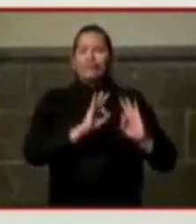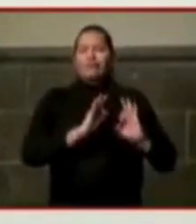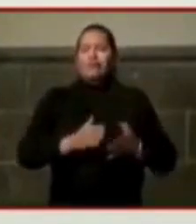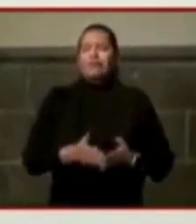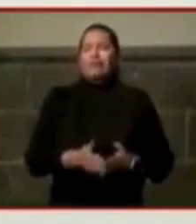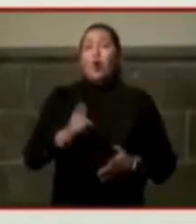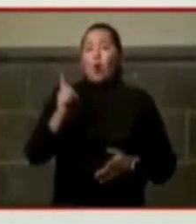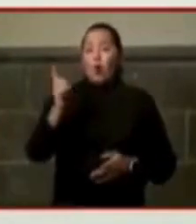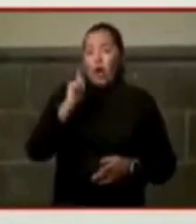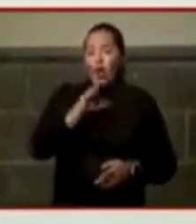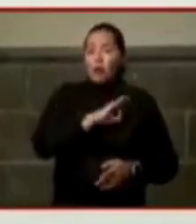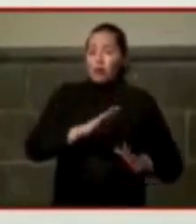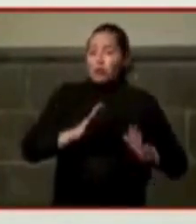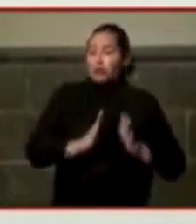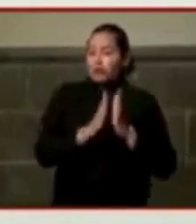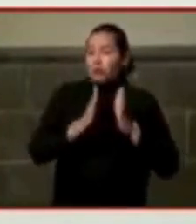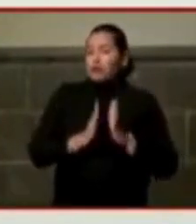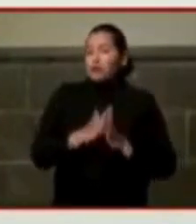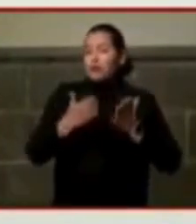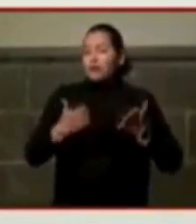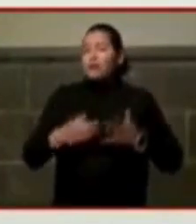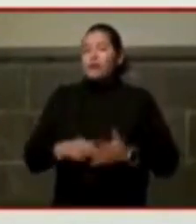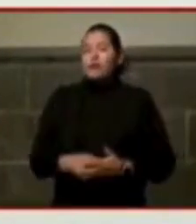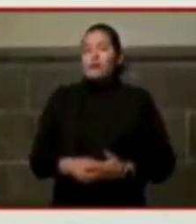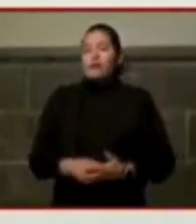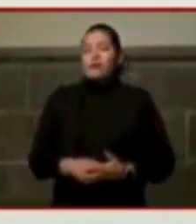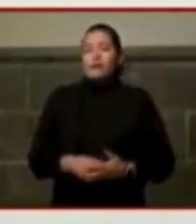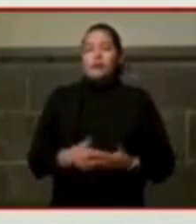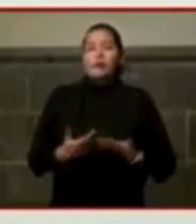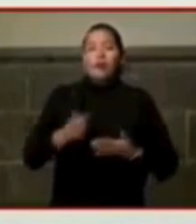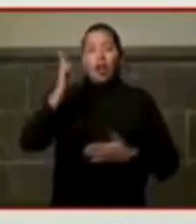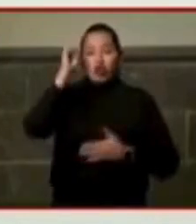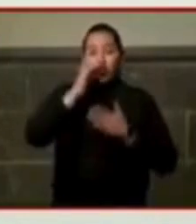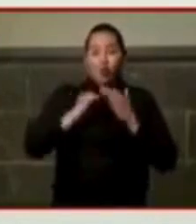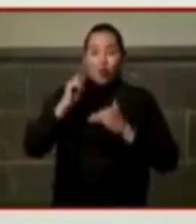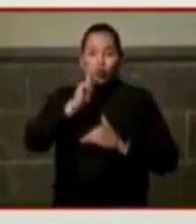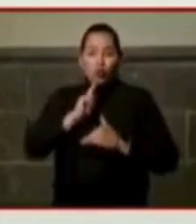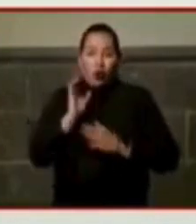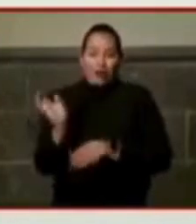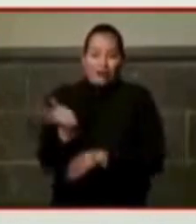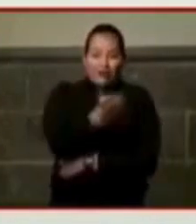decida participar. La doctora Claudia Sheinbaum hizo una descripción muy,